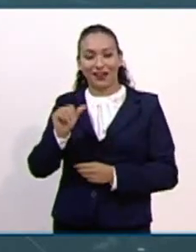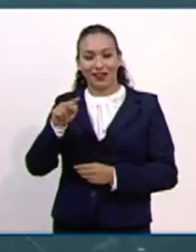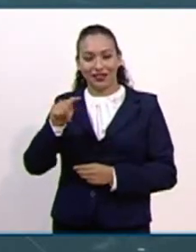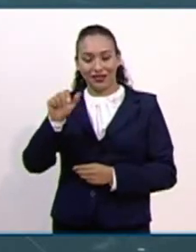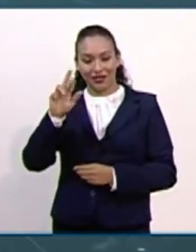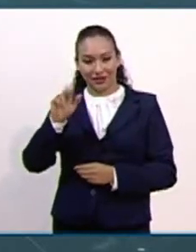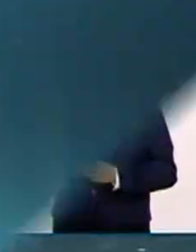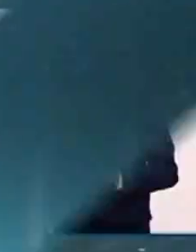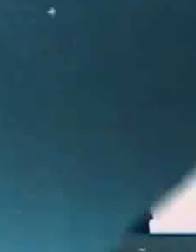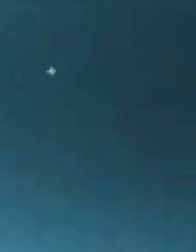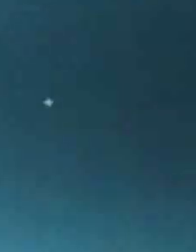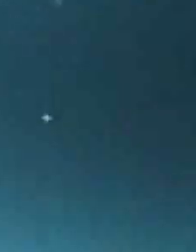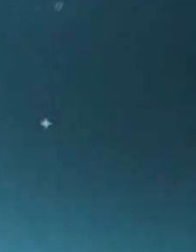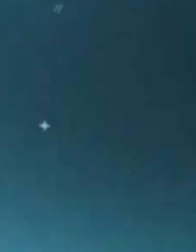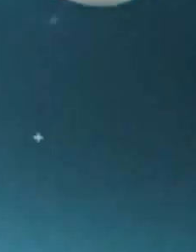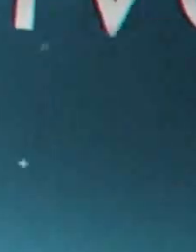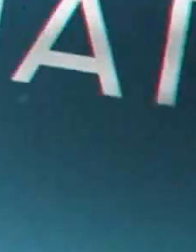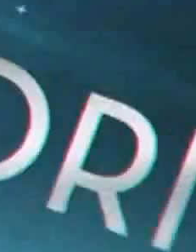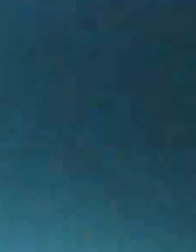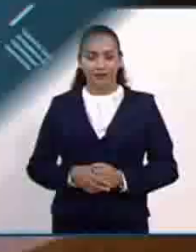Carrancá.